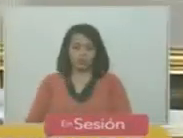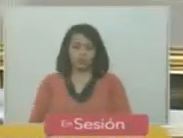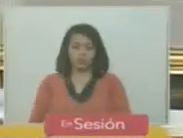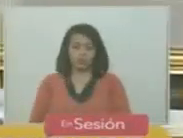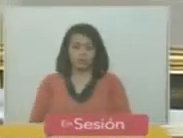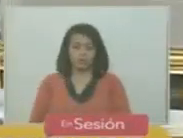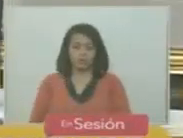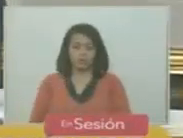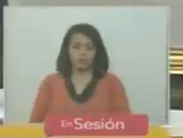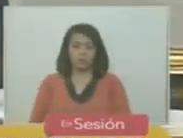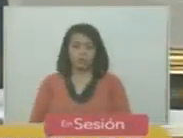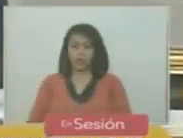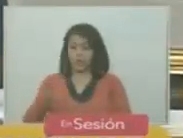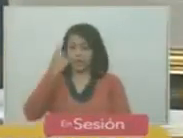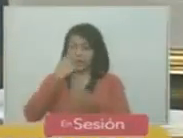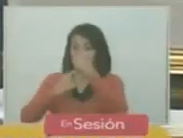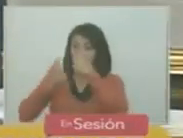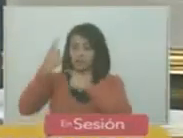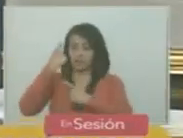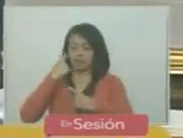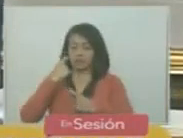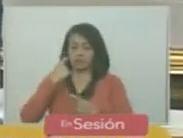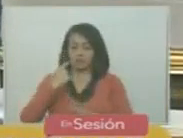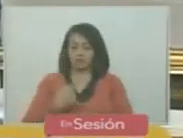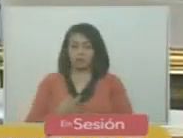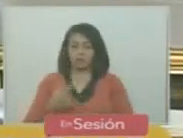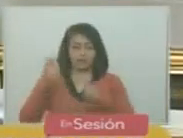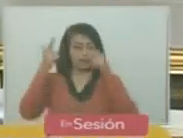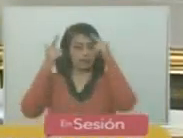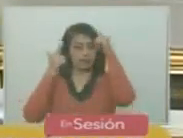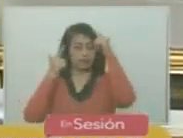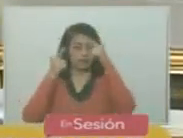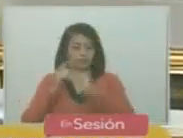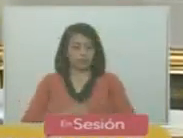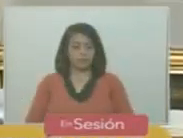y es una de las enseñanzas de Hugo Chávez,